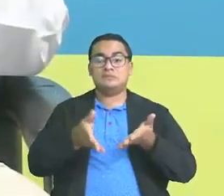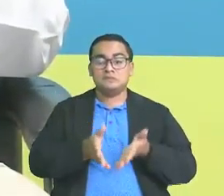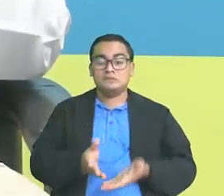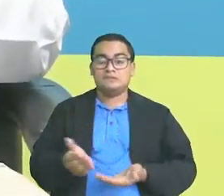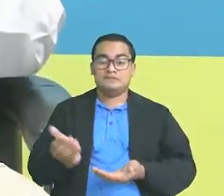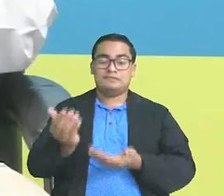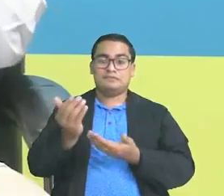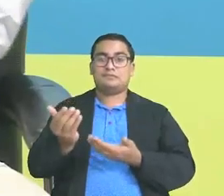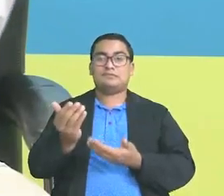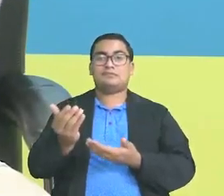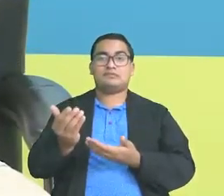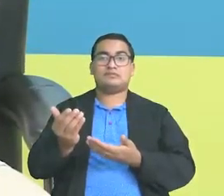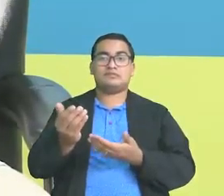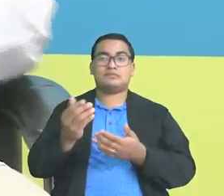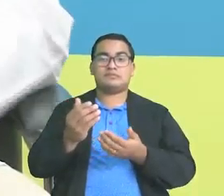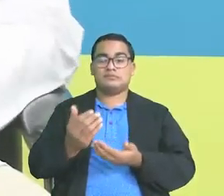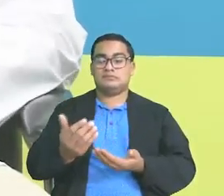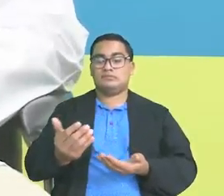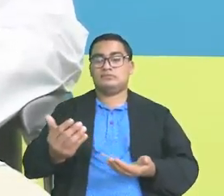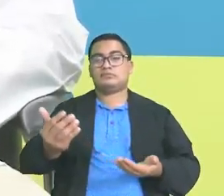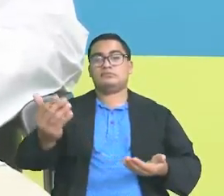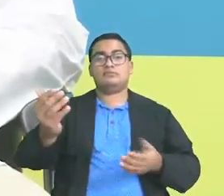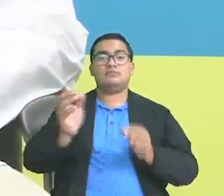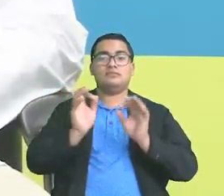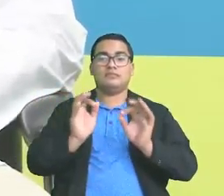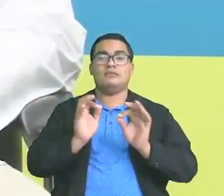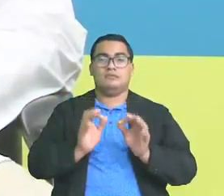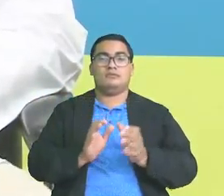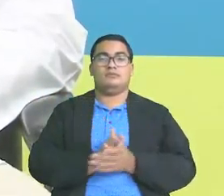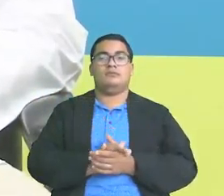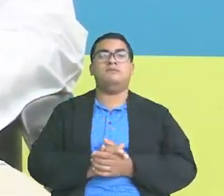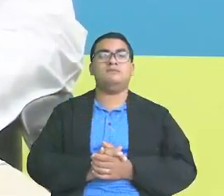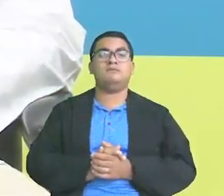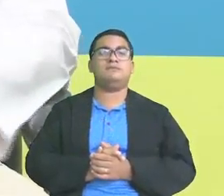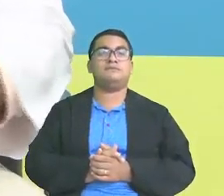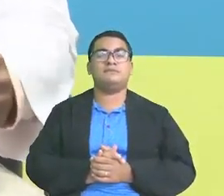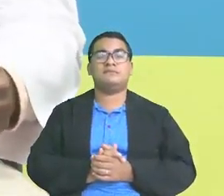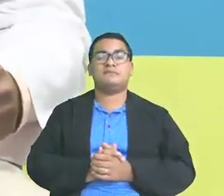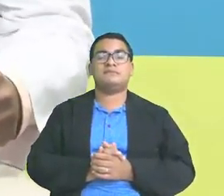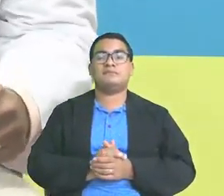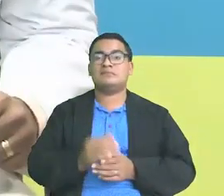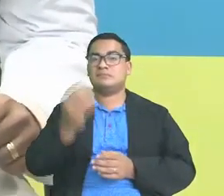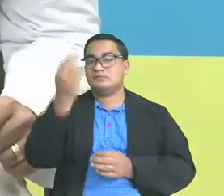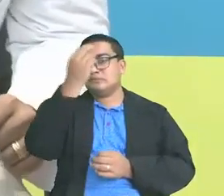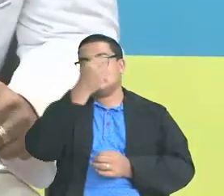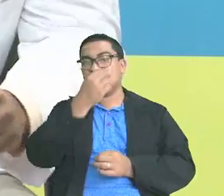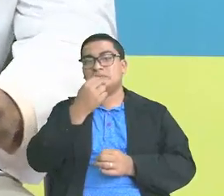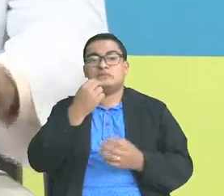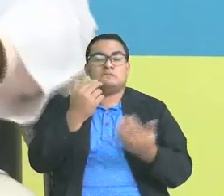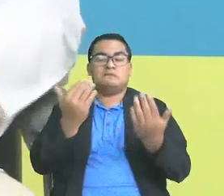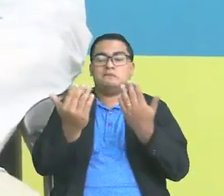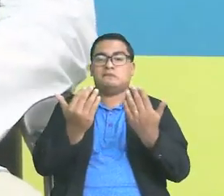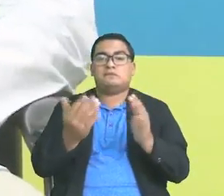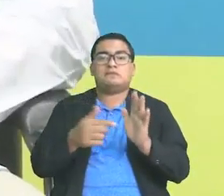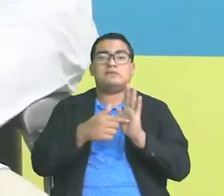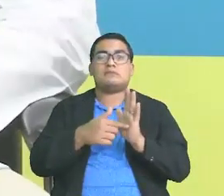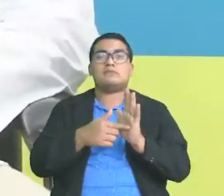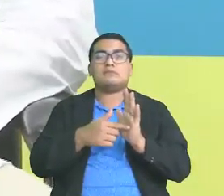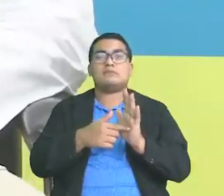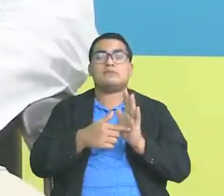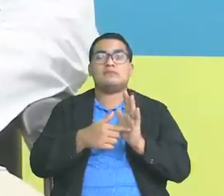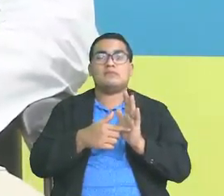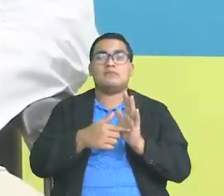nacen y siguen desarrollándose y madurando. También preguntaba si tenía alguna relación con genes. Esta